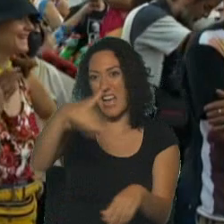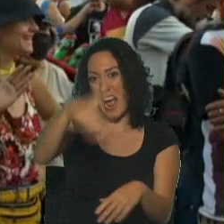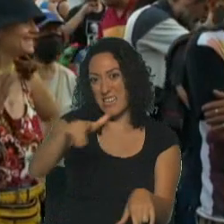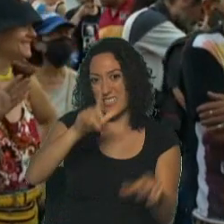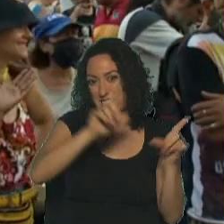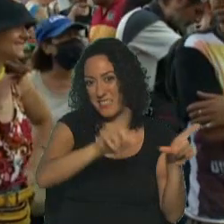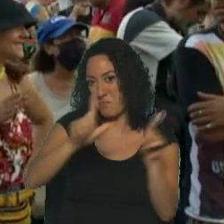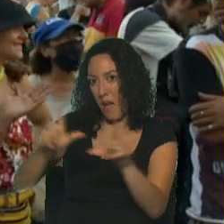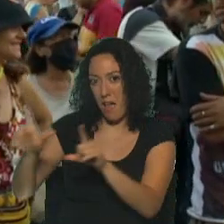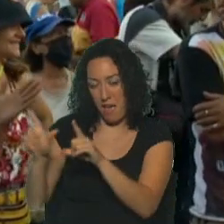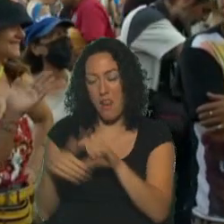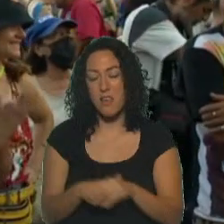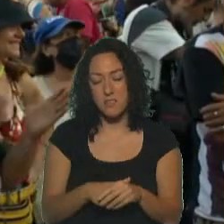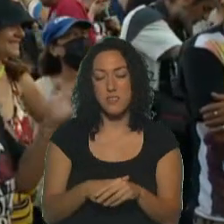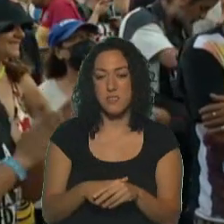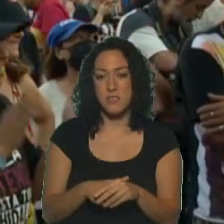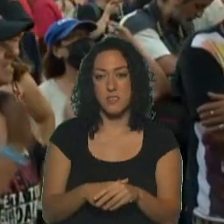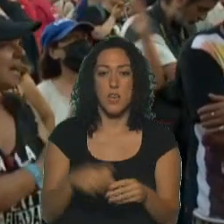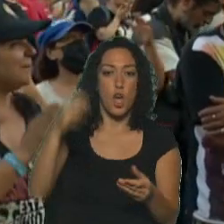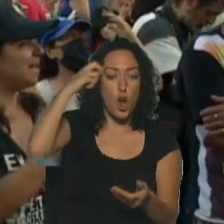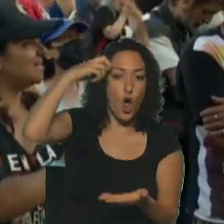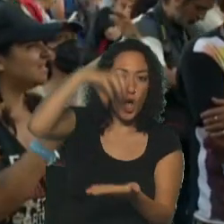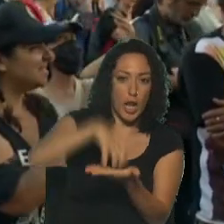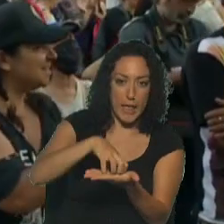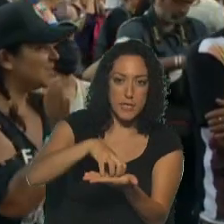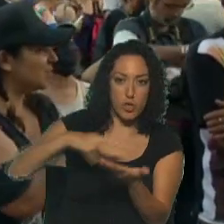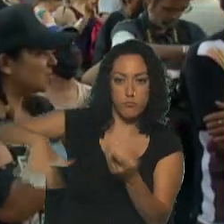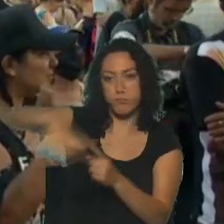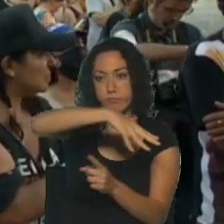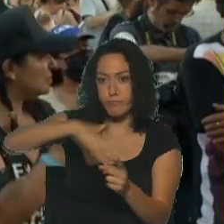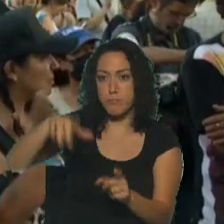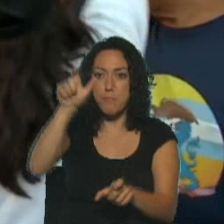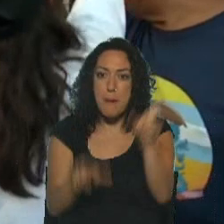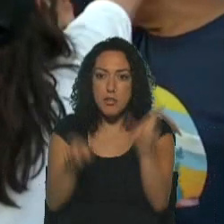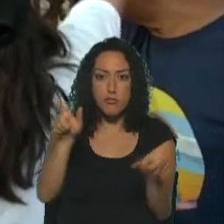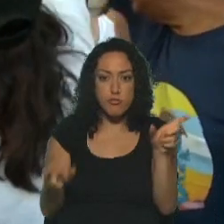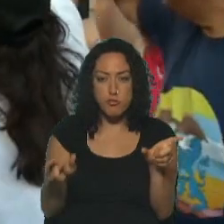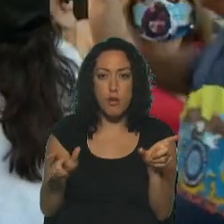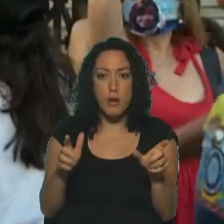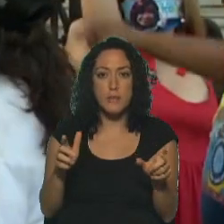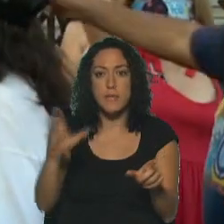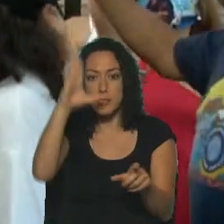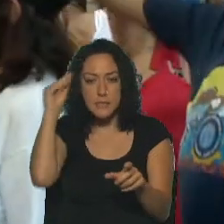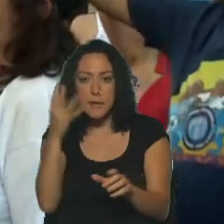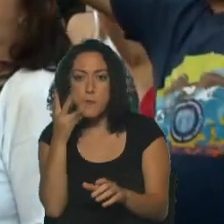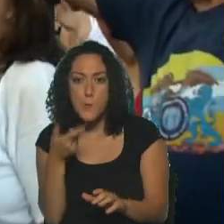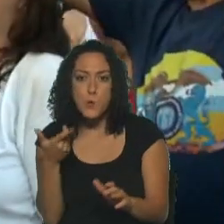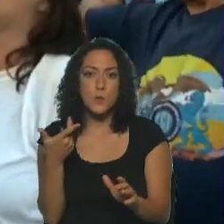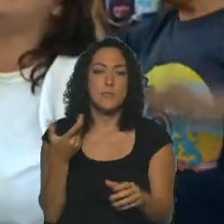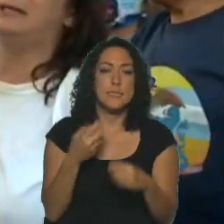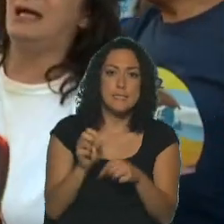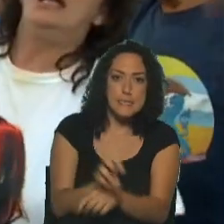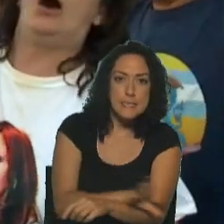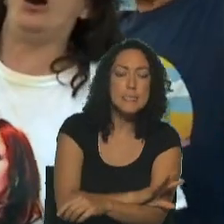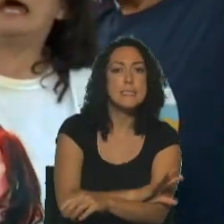en las inmediaciones del Congreso. Había simpatizantes, muchos conmovidos con todo lo que